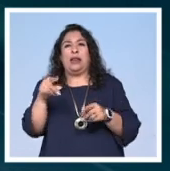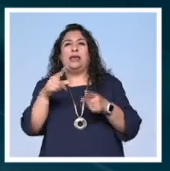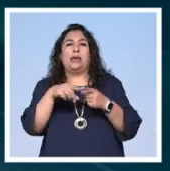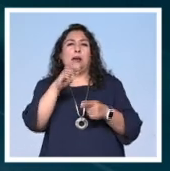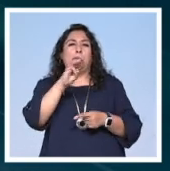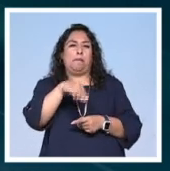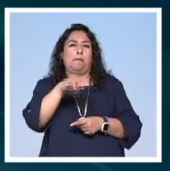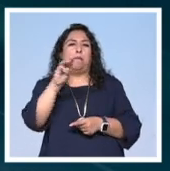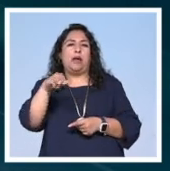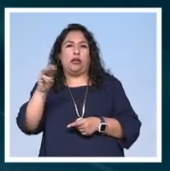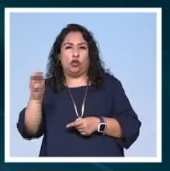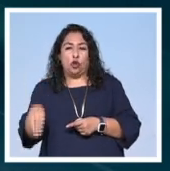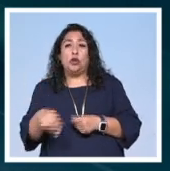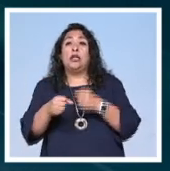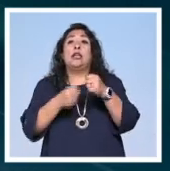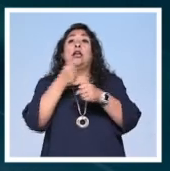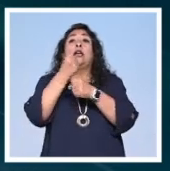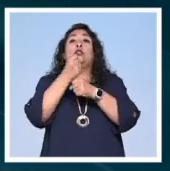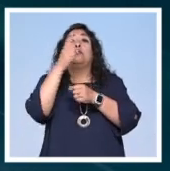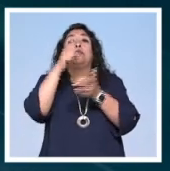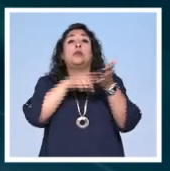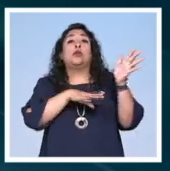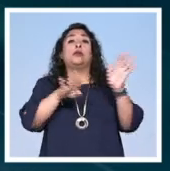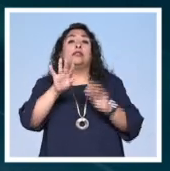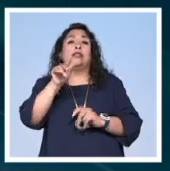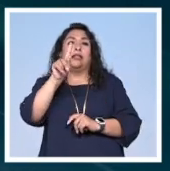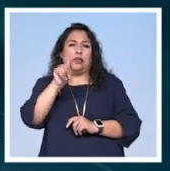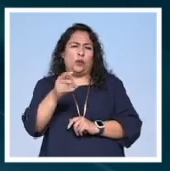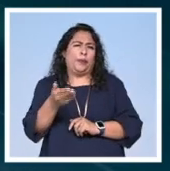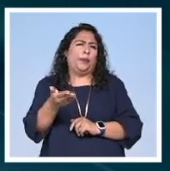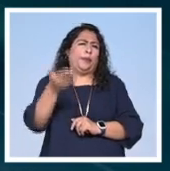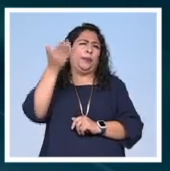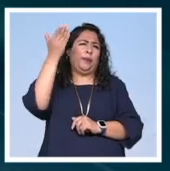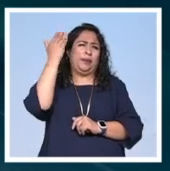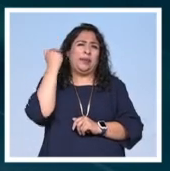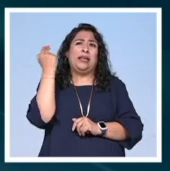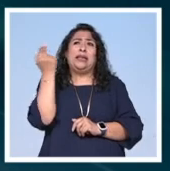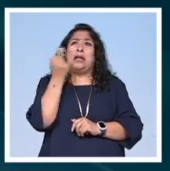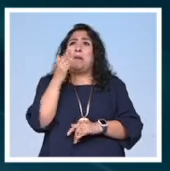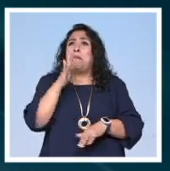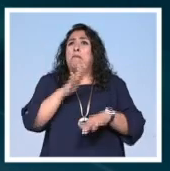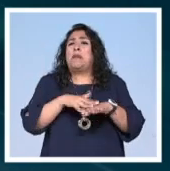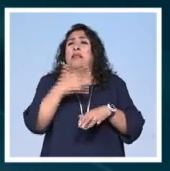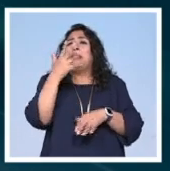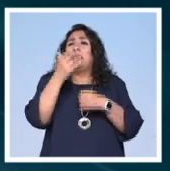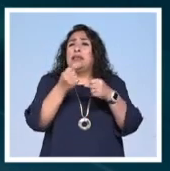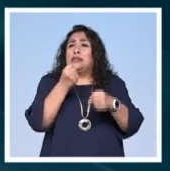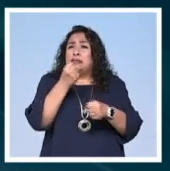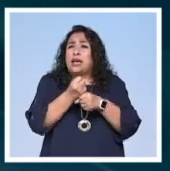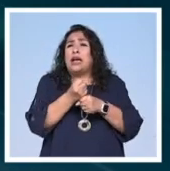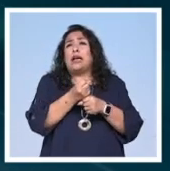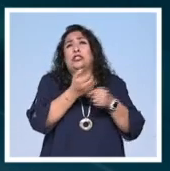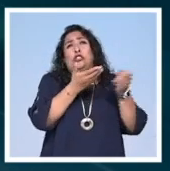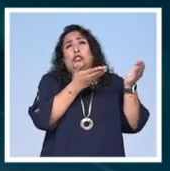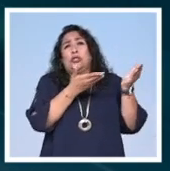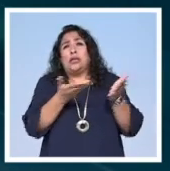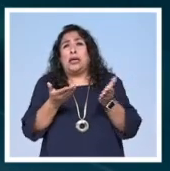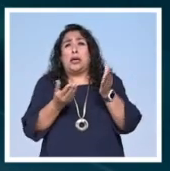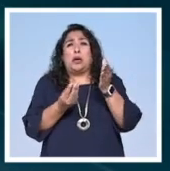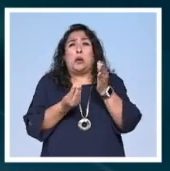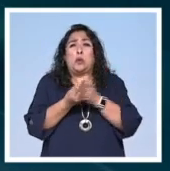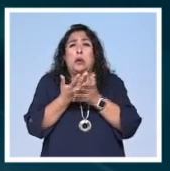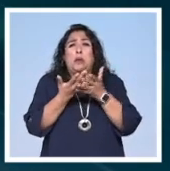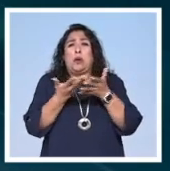McDonald's en 1979 en el pasado se necesitaban más de 10 años entre la llegada de cada nuevo